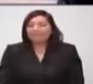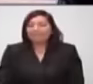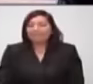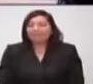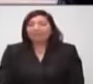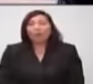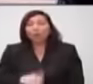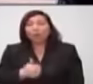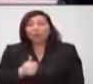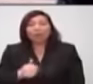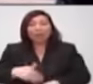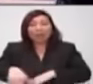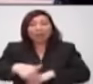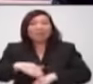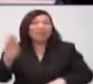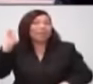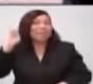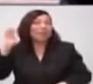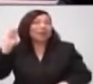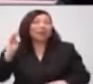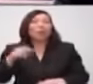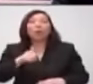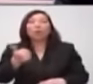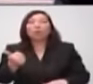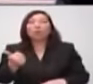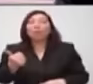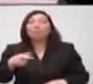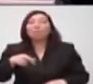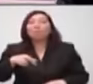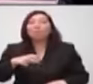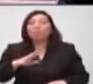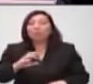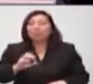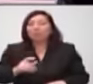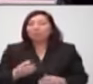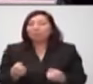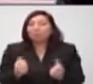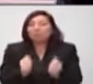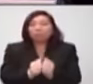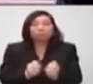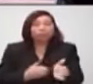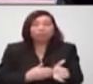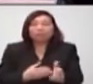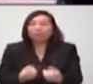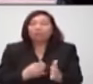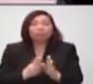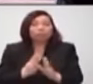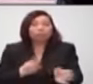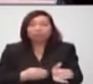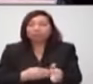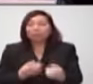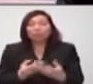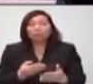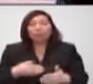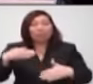Javier Prado con Paseo de la República prácticamente está totalmente saturada. Ya las colas sobre la